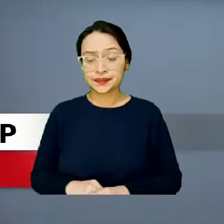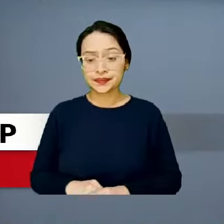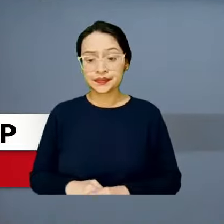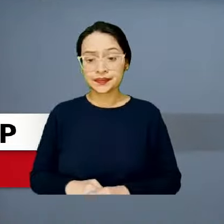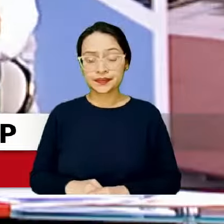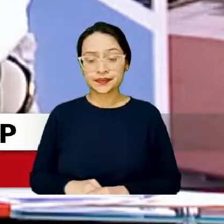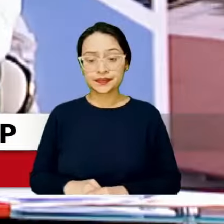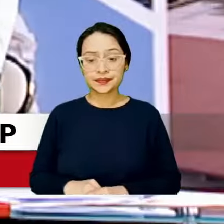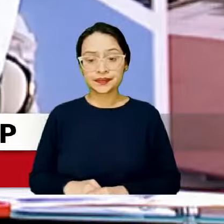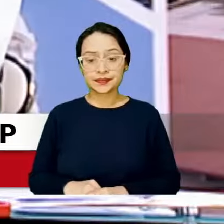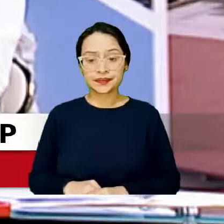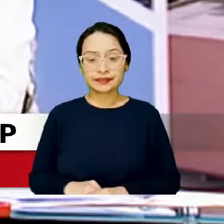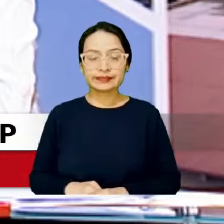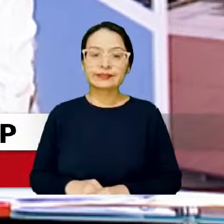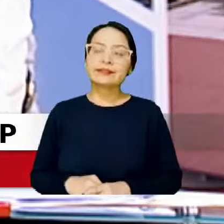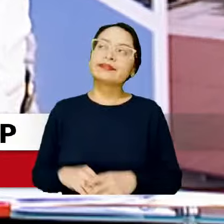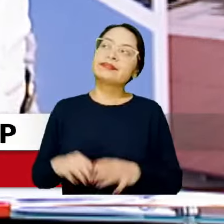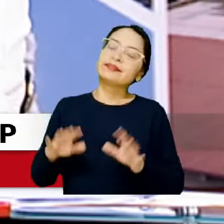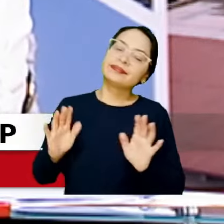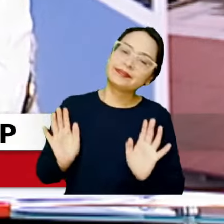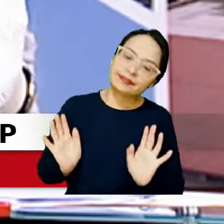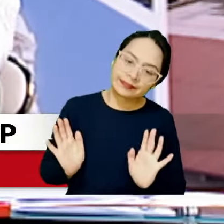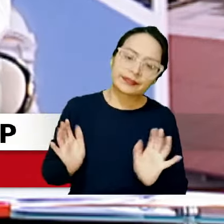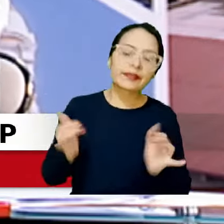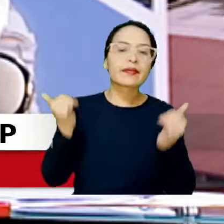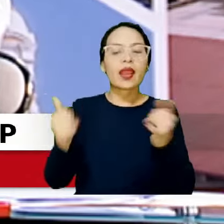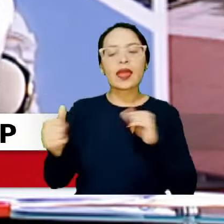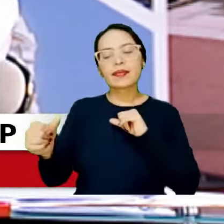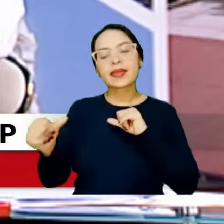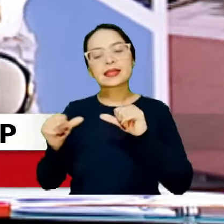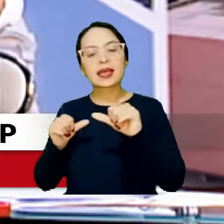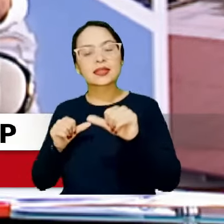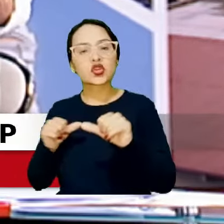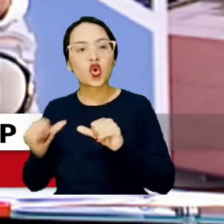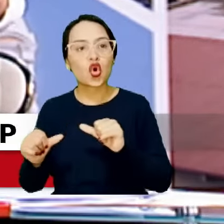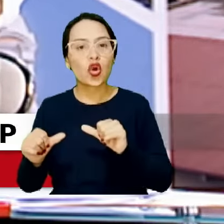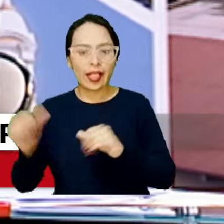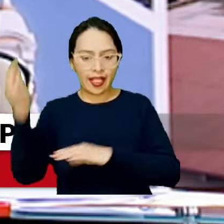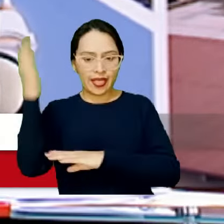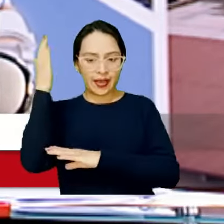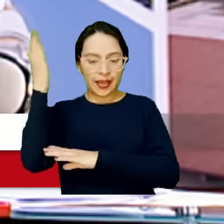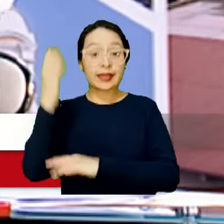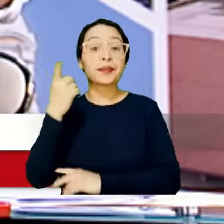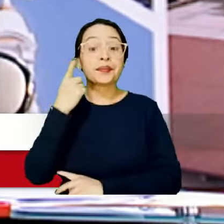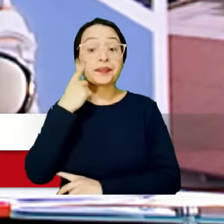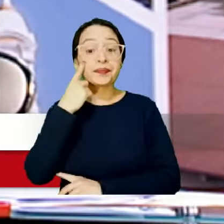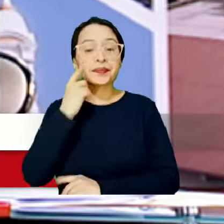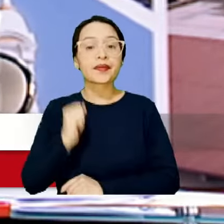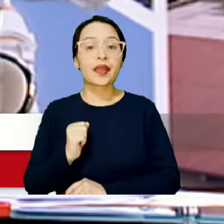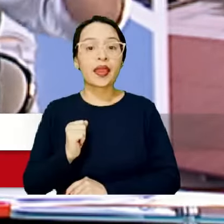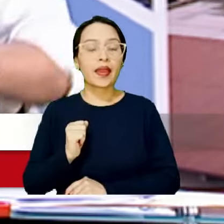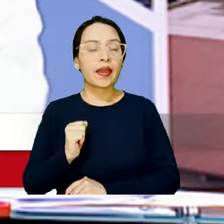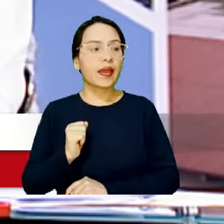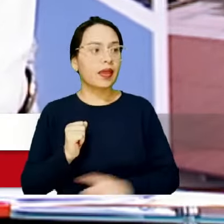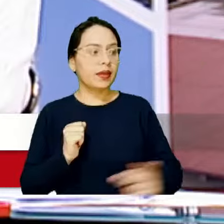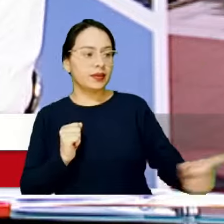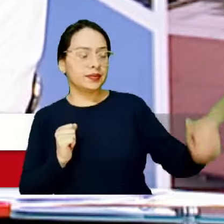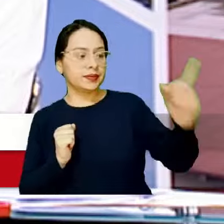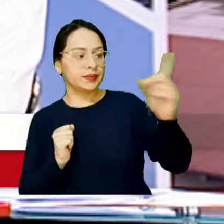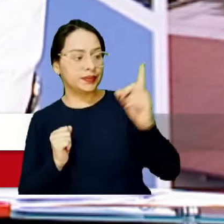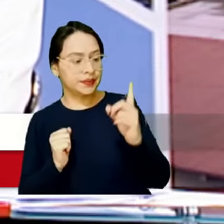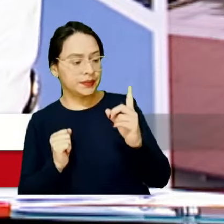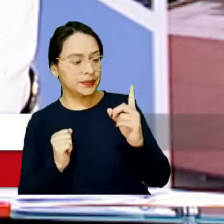el particular, el denominador común de esta administración es que cada vez que una autoridad, un ciudadano les dice algo, ah, te voy a presentar una denuncia en